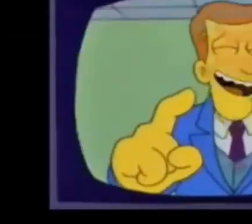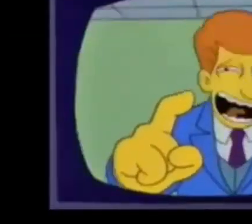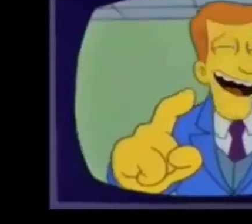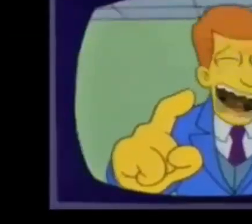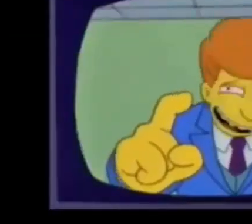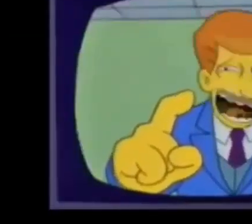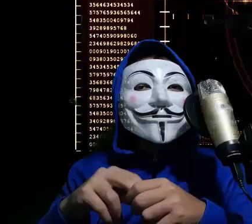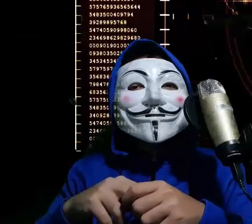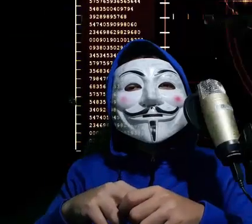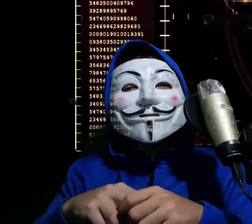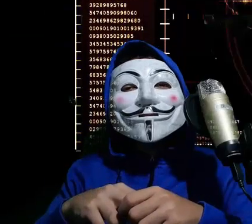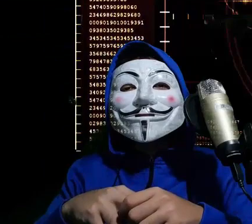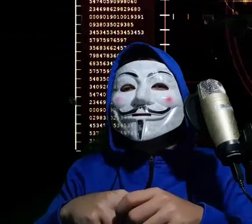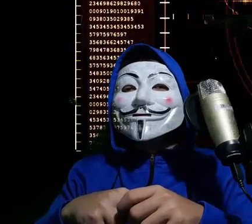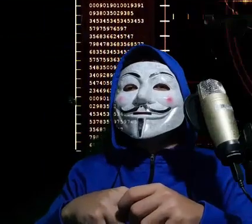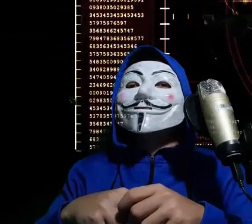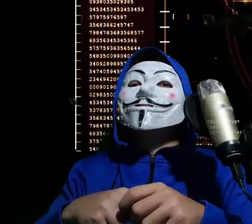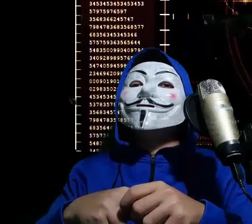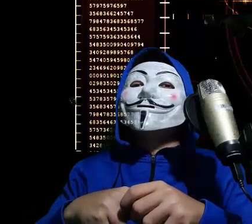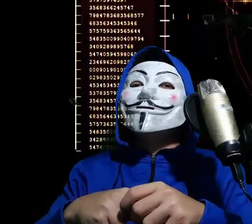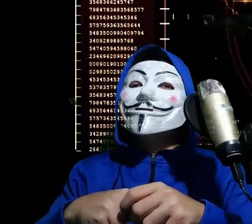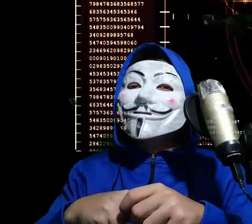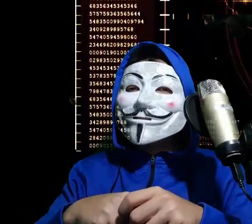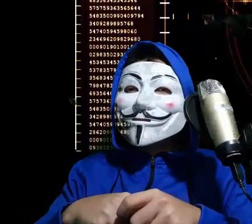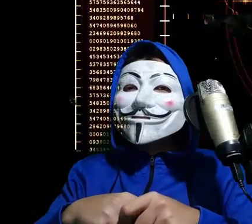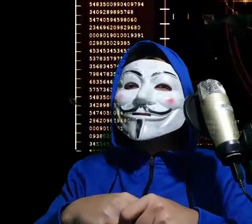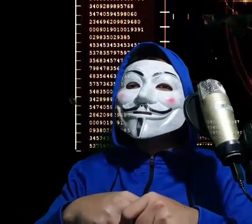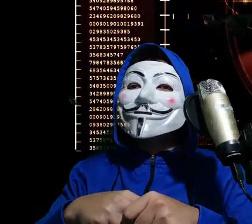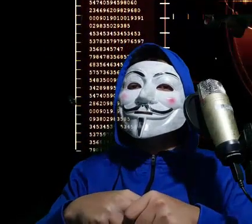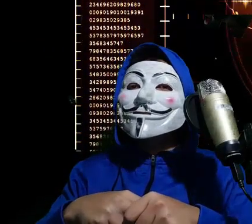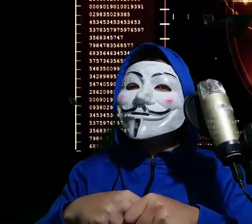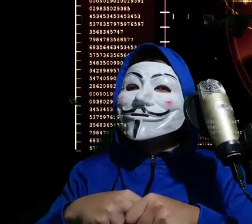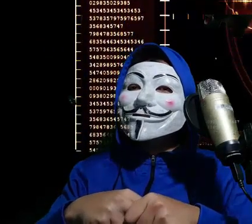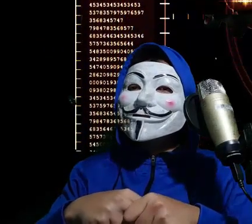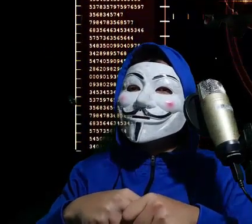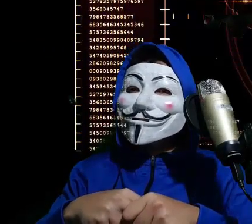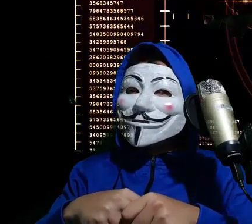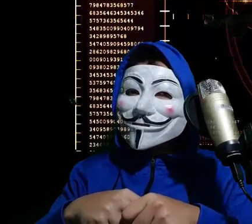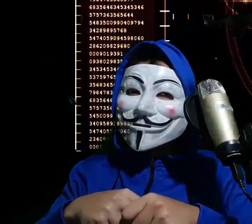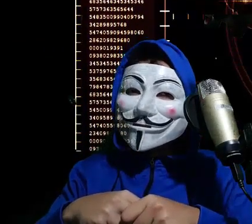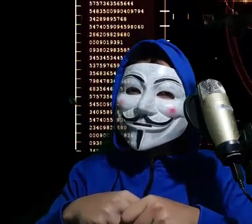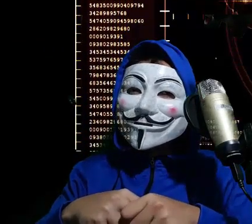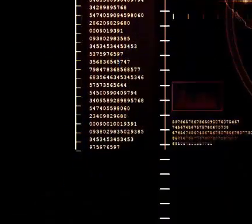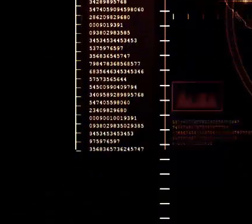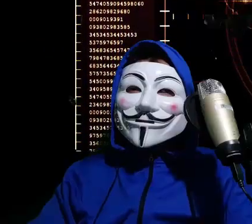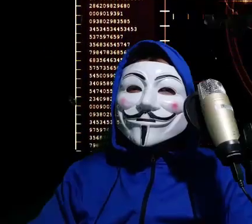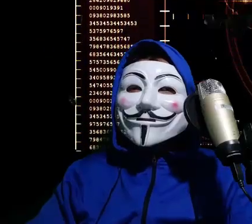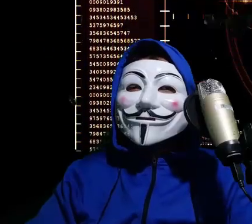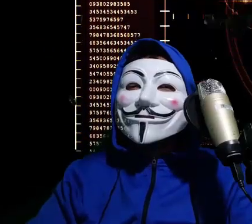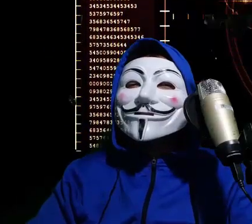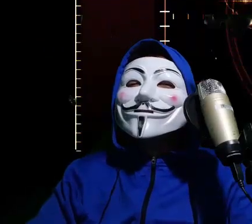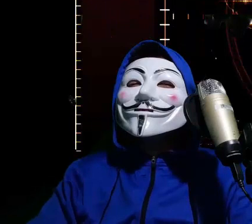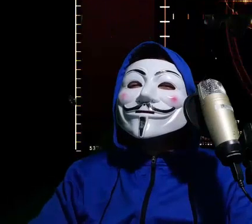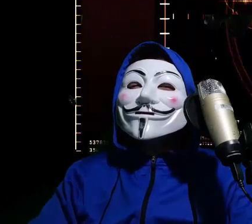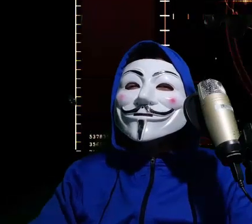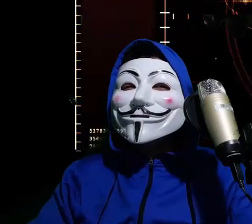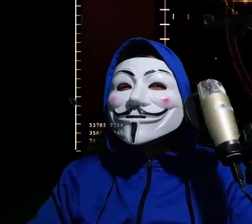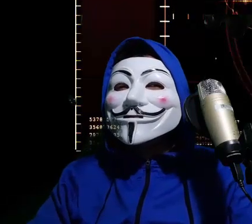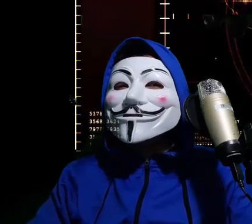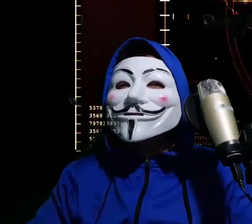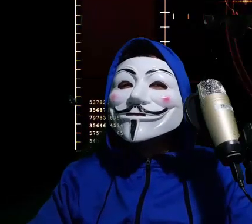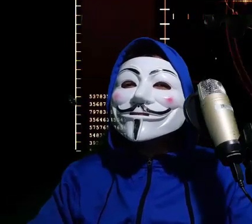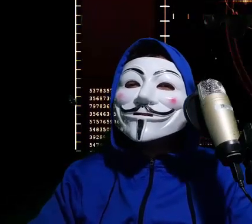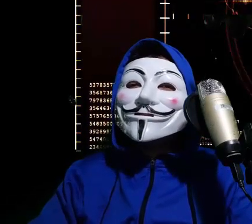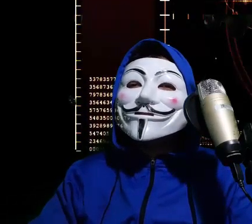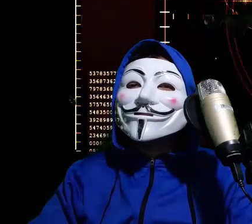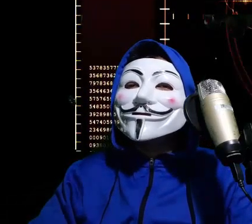¡Estúpido! Díganme, ¿será que Norman le hicieron un antejuicio de manera correcta? Y el presidente Bukele dijo